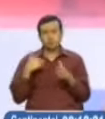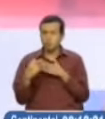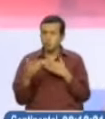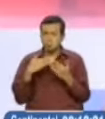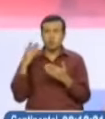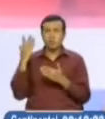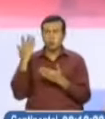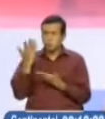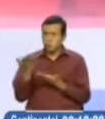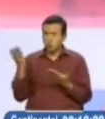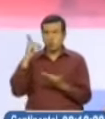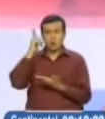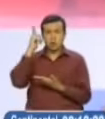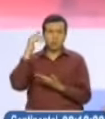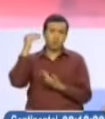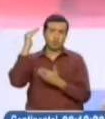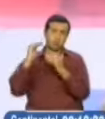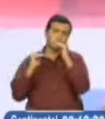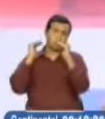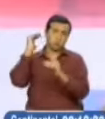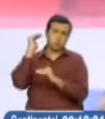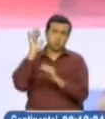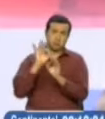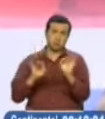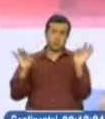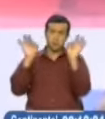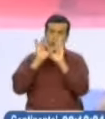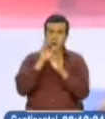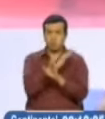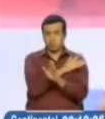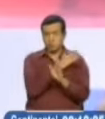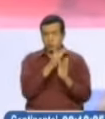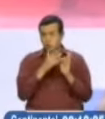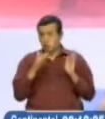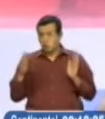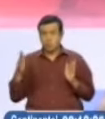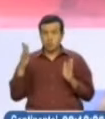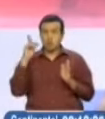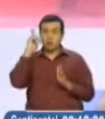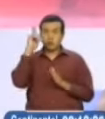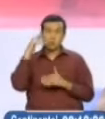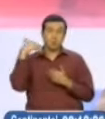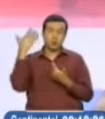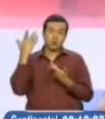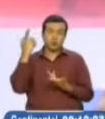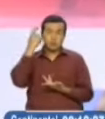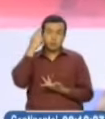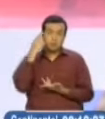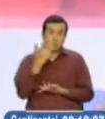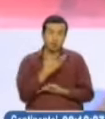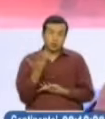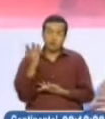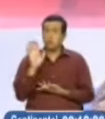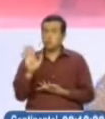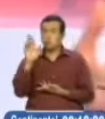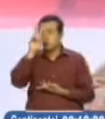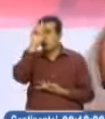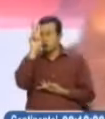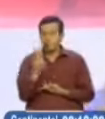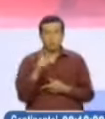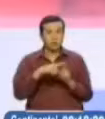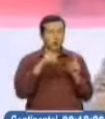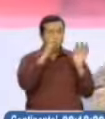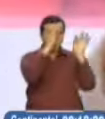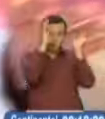indudablemente es el líder político más importante que hemos tenido en muchísimo tiempo. Y claro, uno puede decir que, a diferencia de Venezuela, que cuando